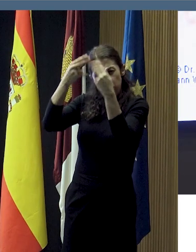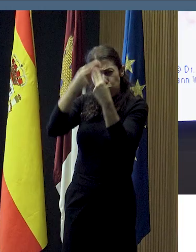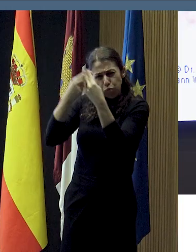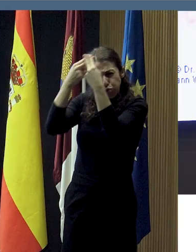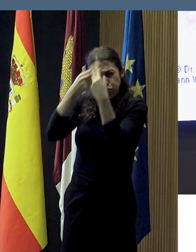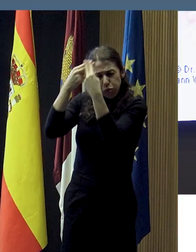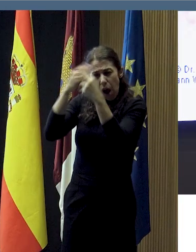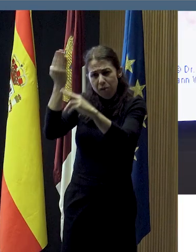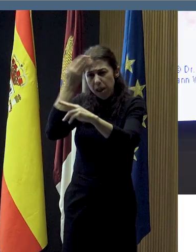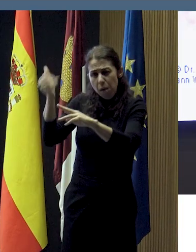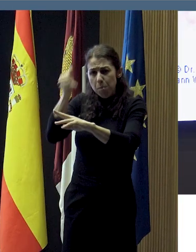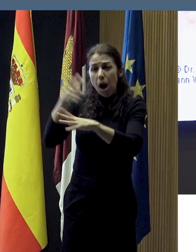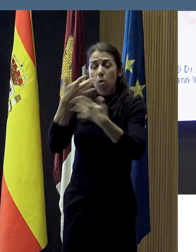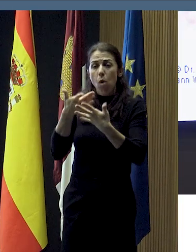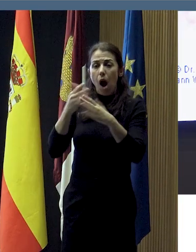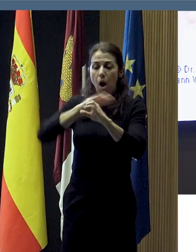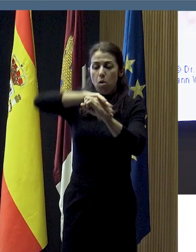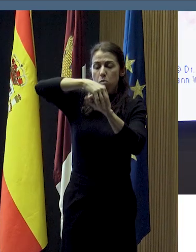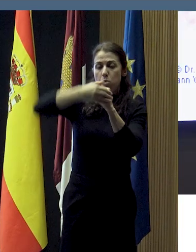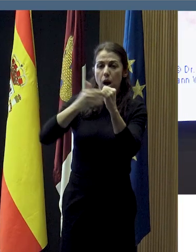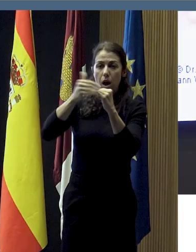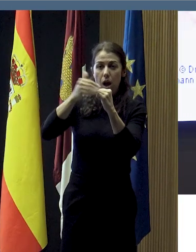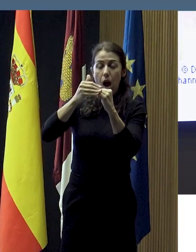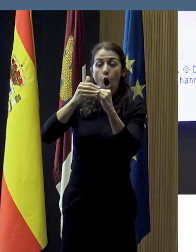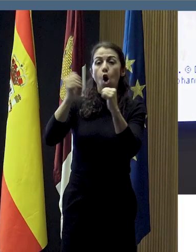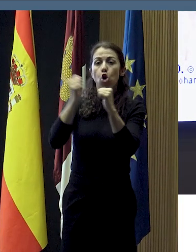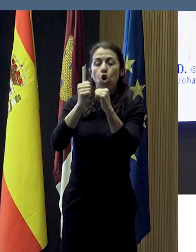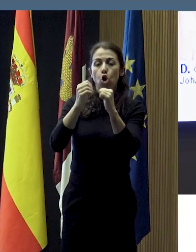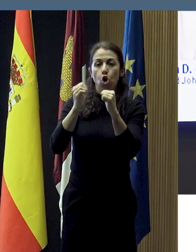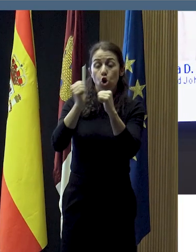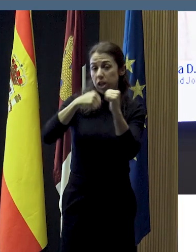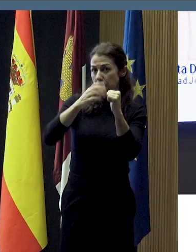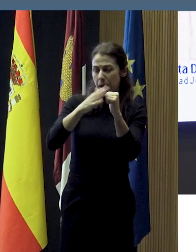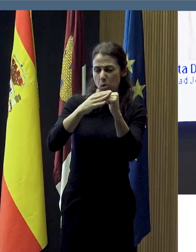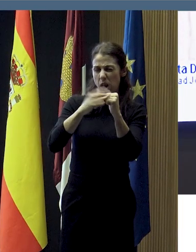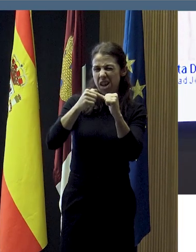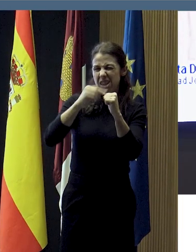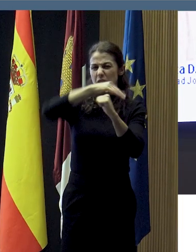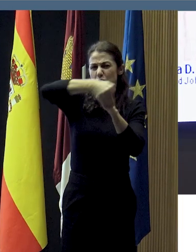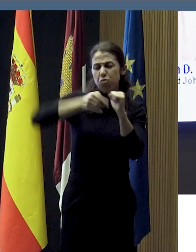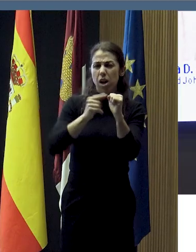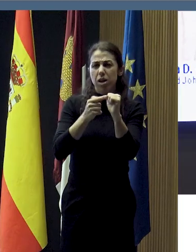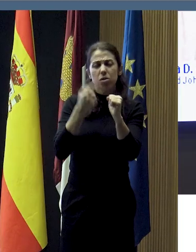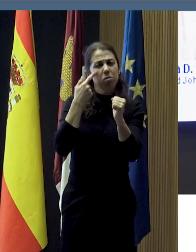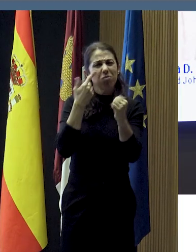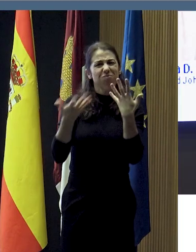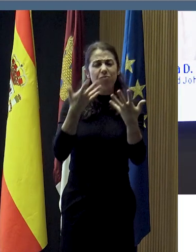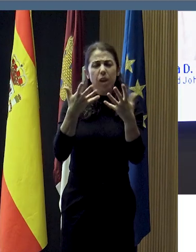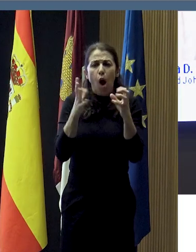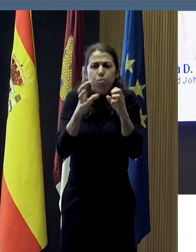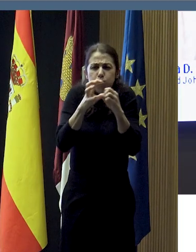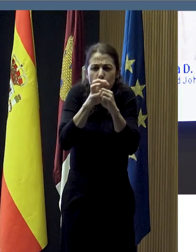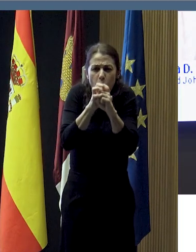veía más afectada era la capa externa, lo que llamamos la corteza cerebral. Esa corteza cerebral se encontraba